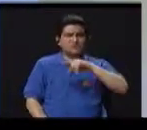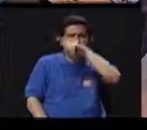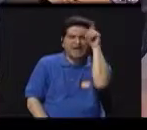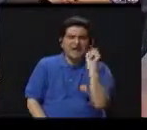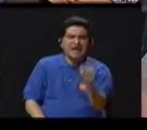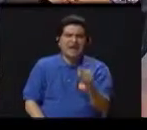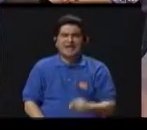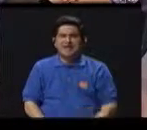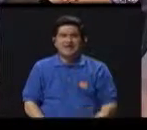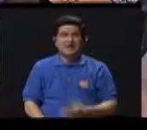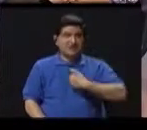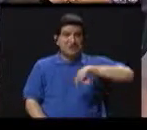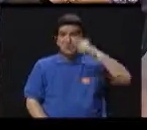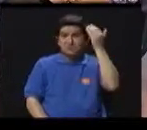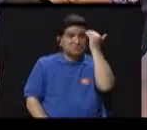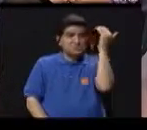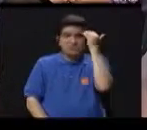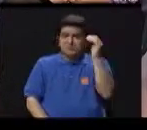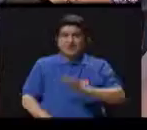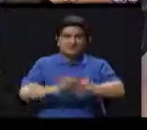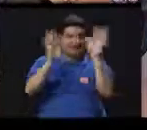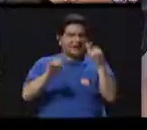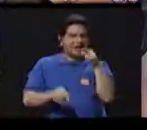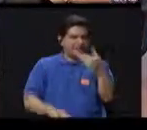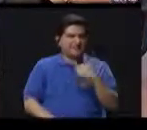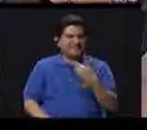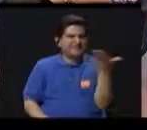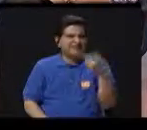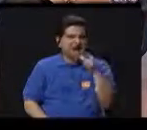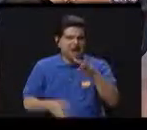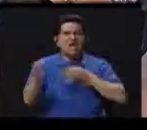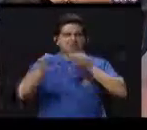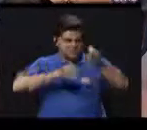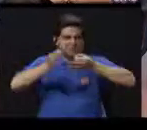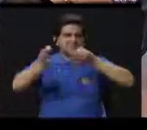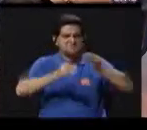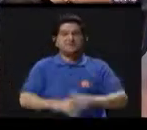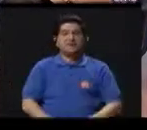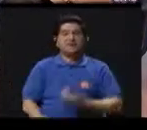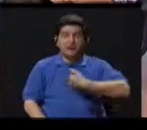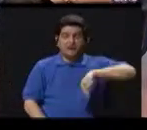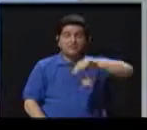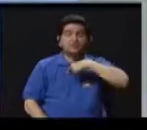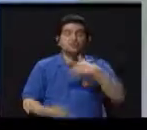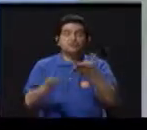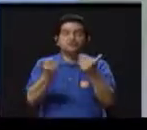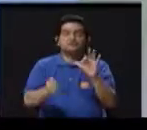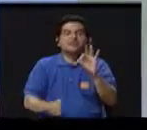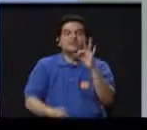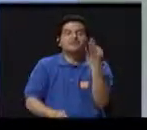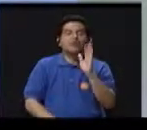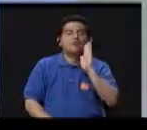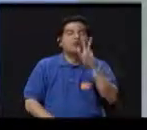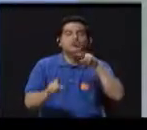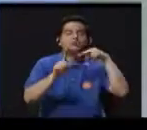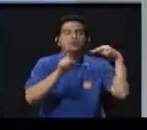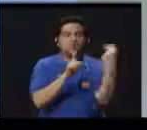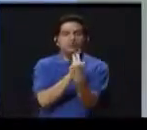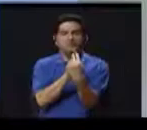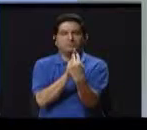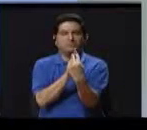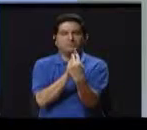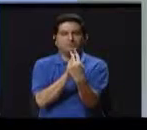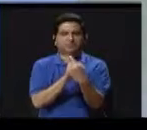nosotras tengamos que preguntar, ni nosotras ni siquiera entender bien qué es lo que tienen. Ellos lo van a explicar como nosotras queremos, desde